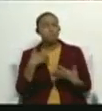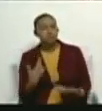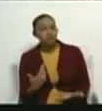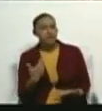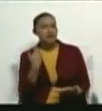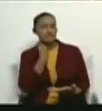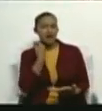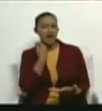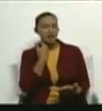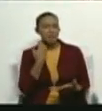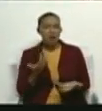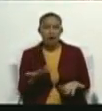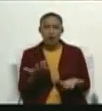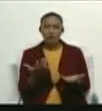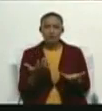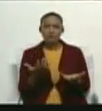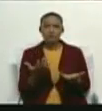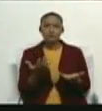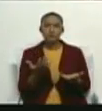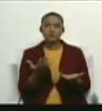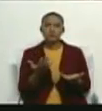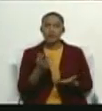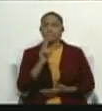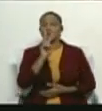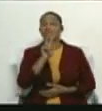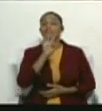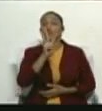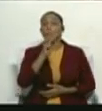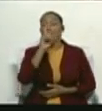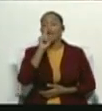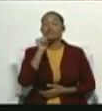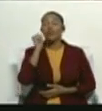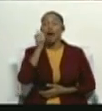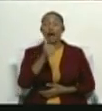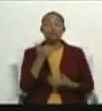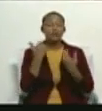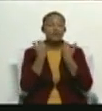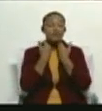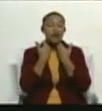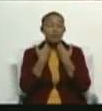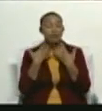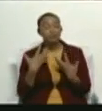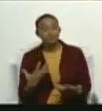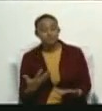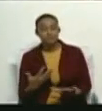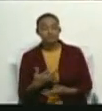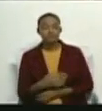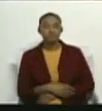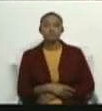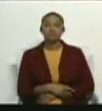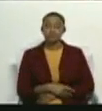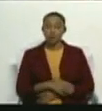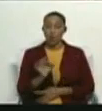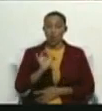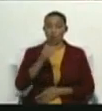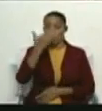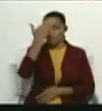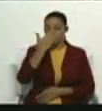De 24 años ya, de un accidente, un ACV.